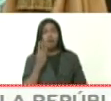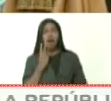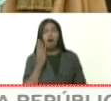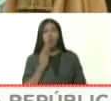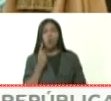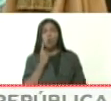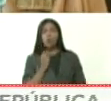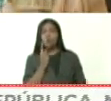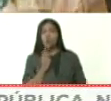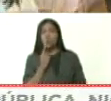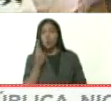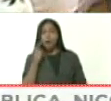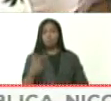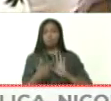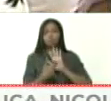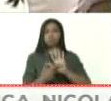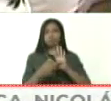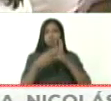acostumbrémonos a ser visibles.